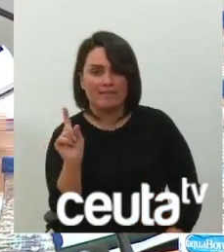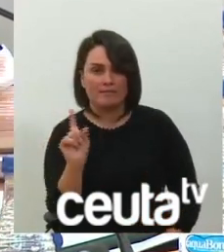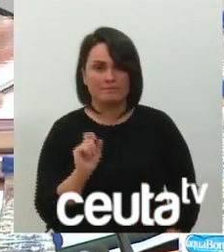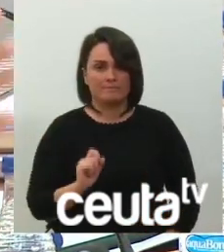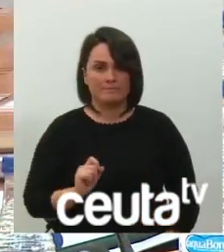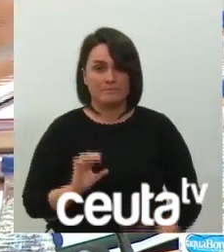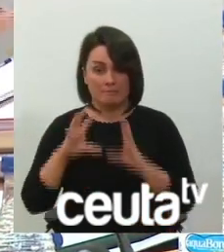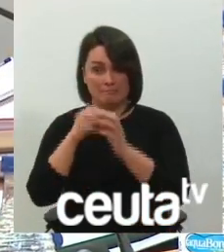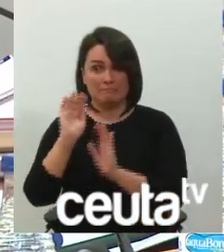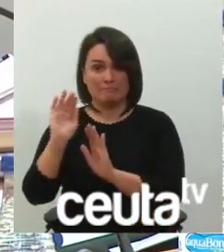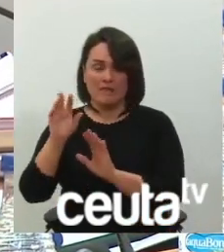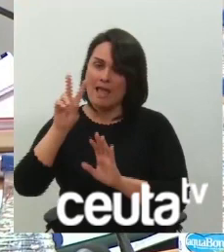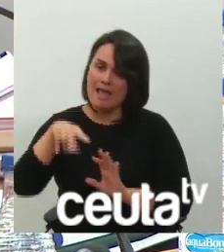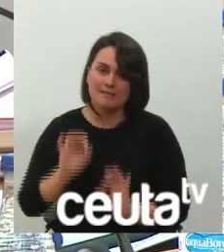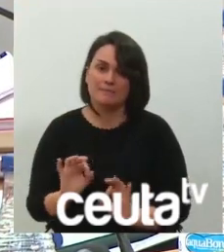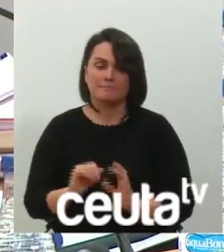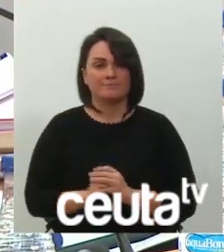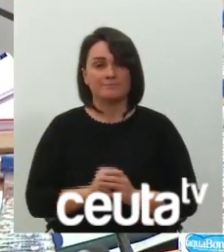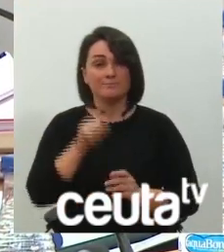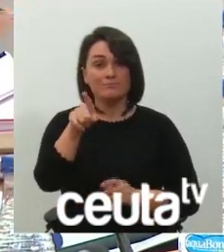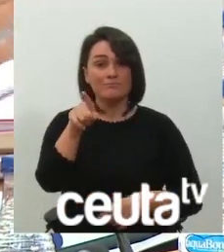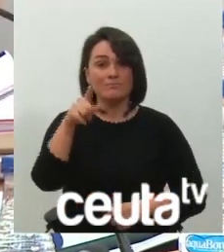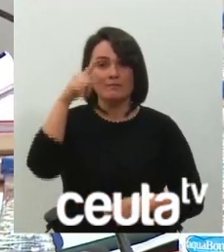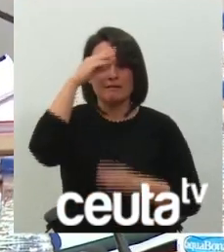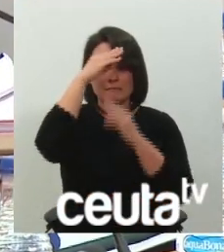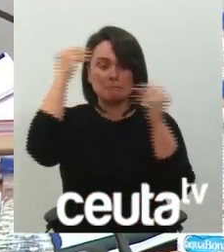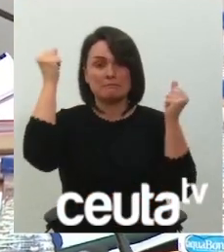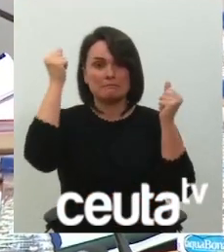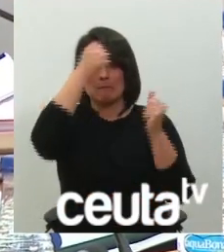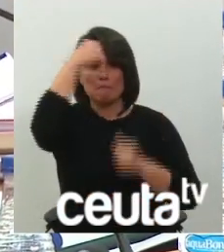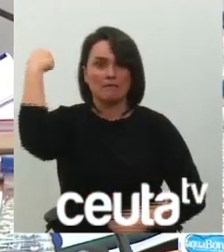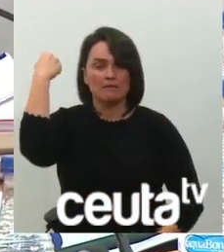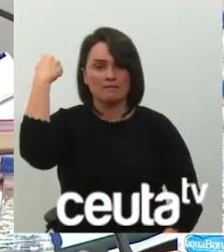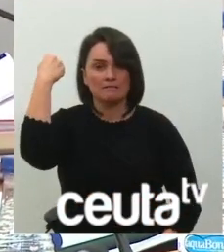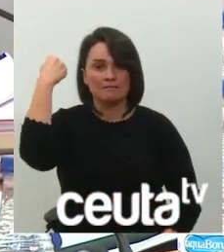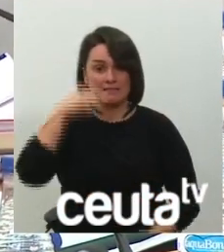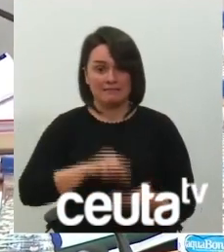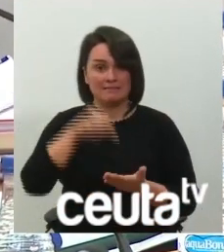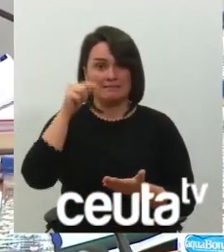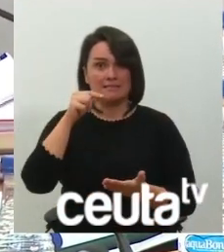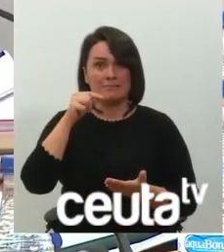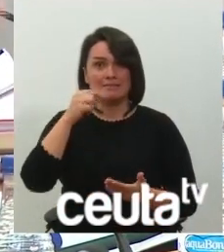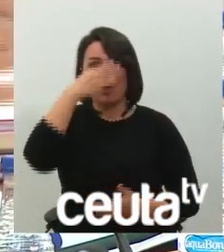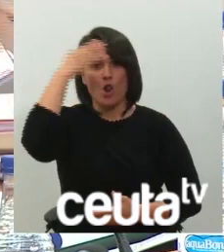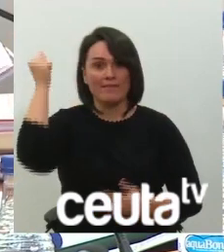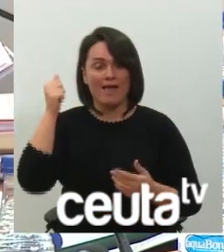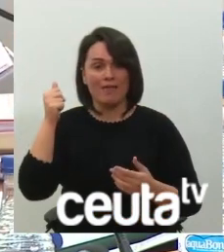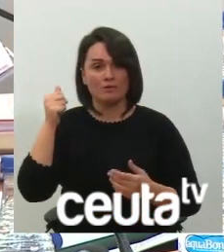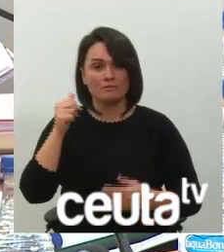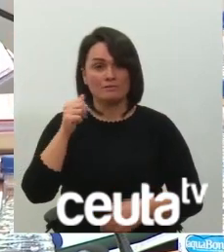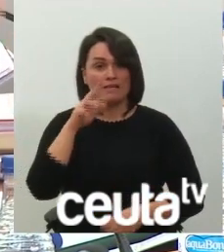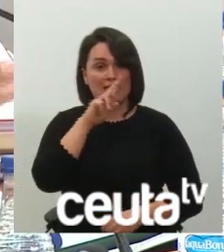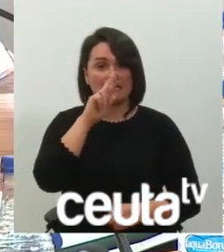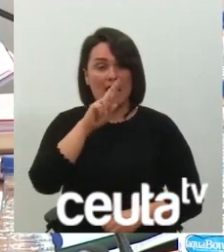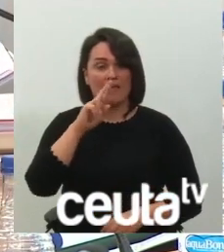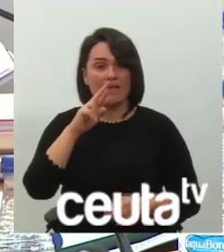ustedes a usted le ha entrado a usted la amnesia también otra vez para el twitter también se le ha olvidado lo que han escrito como si el olvido los whatsapp